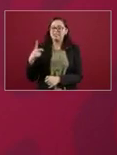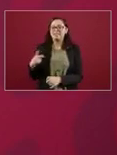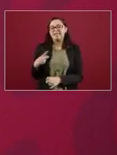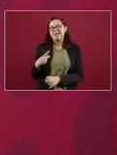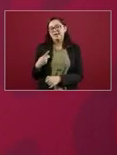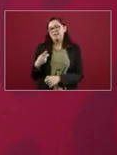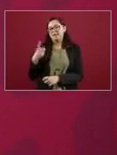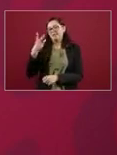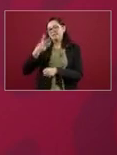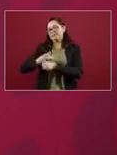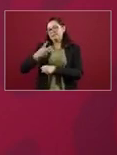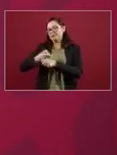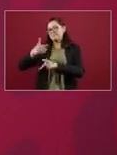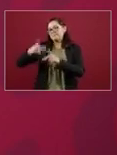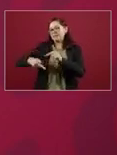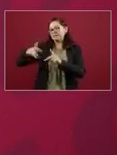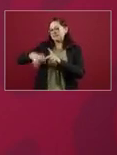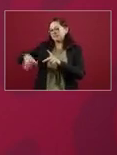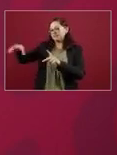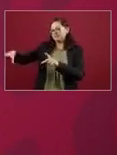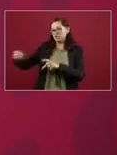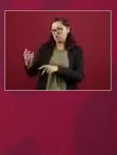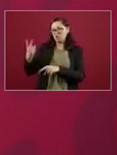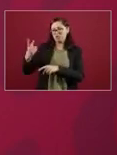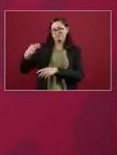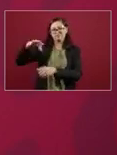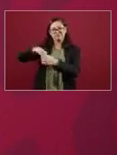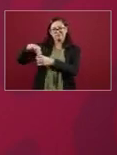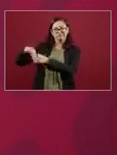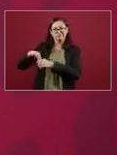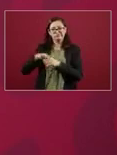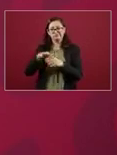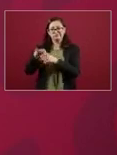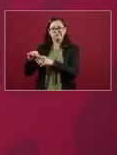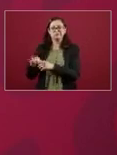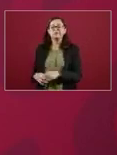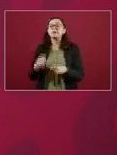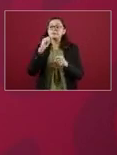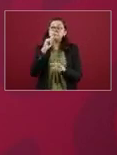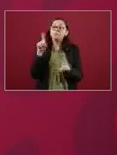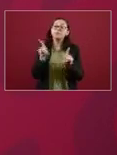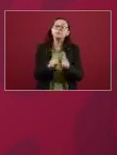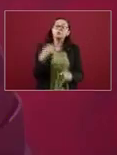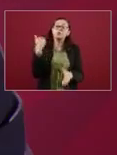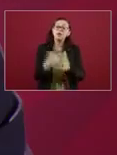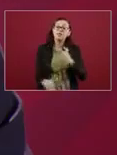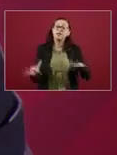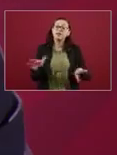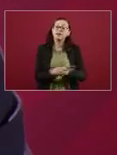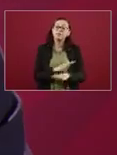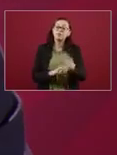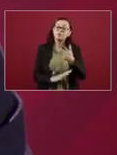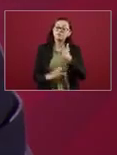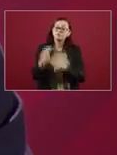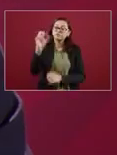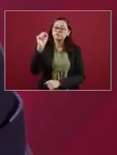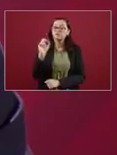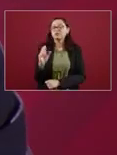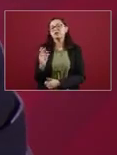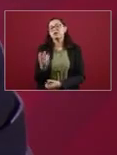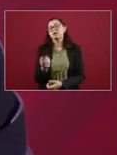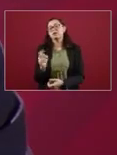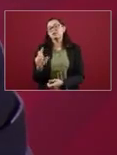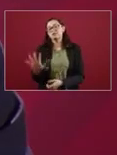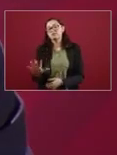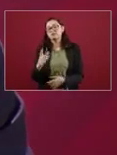y tienen también lo de la reforma al artículo 35 de la Constitución para las consultas,